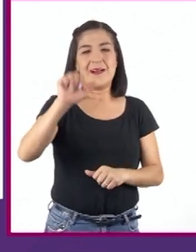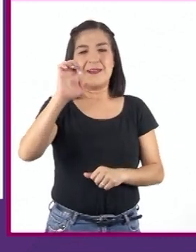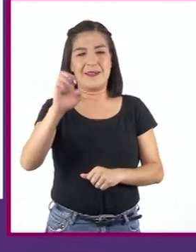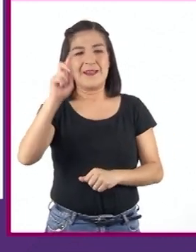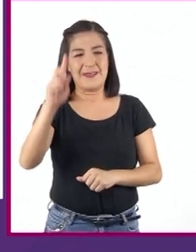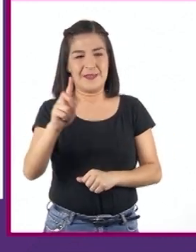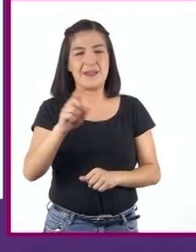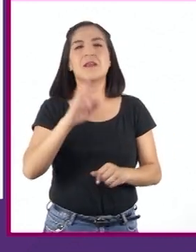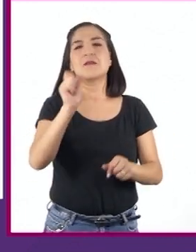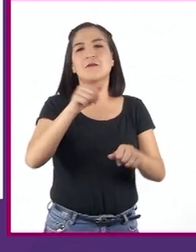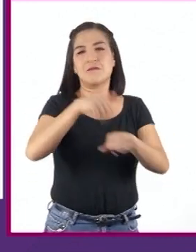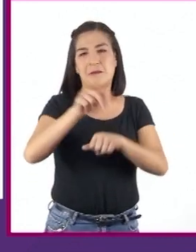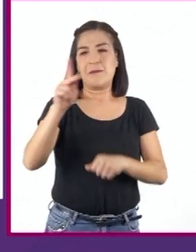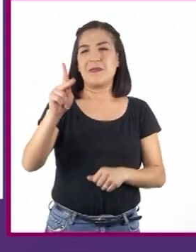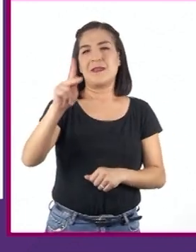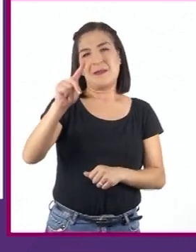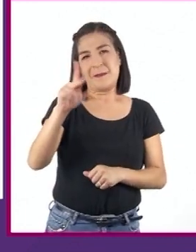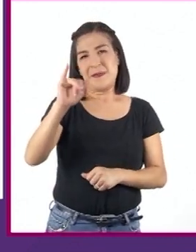el teorema de Pitágoras.